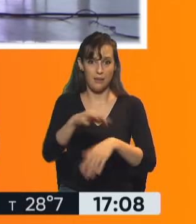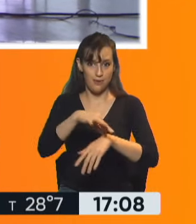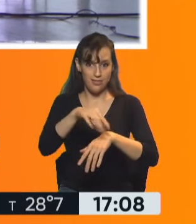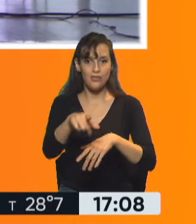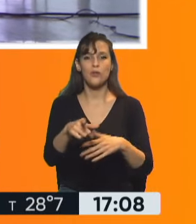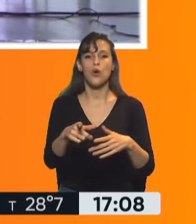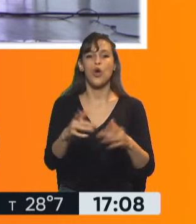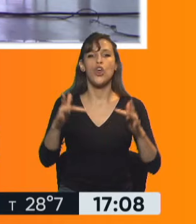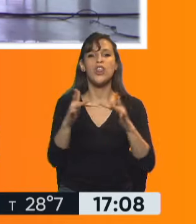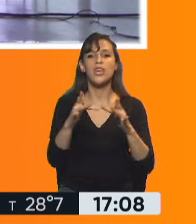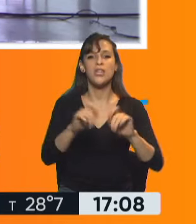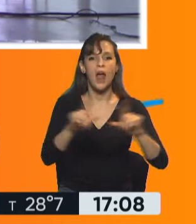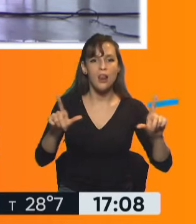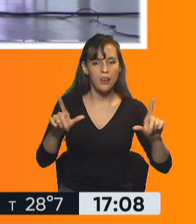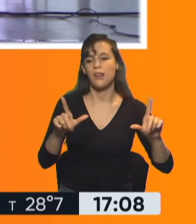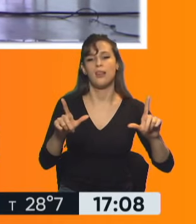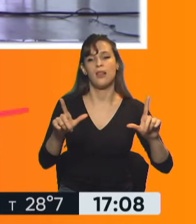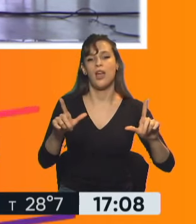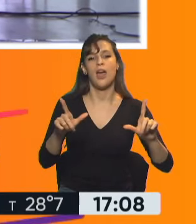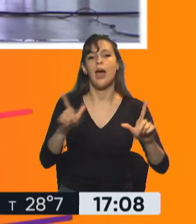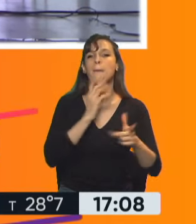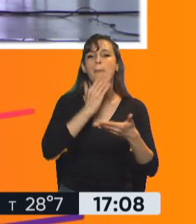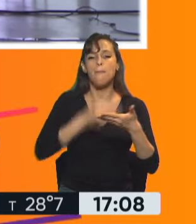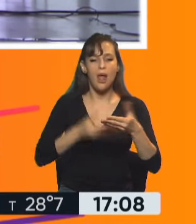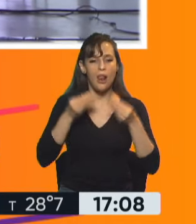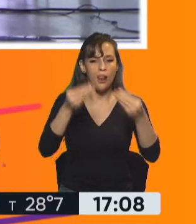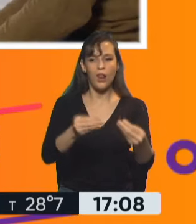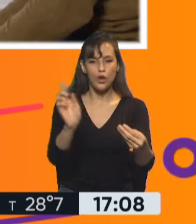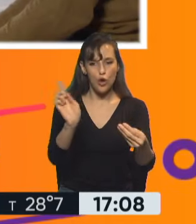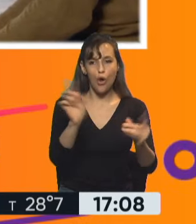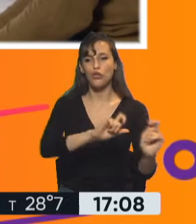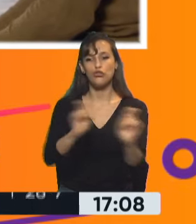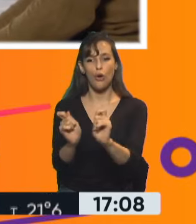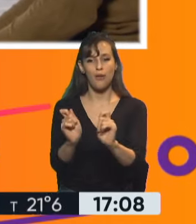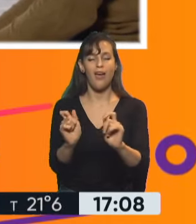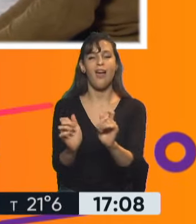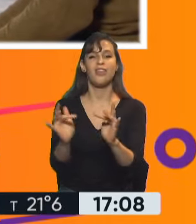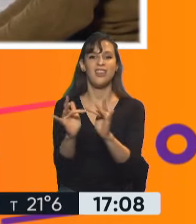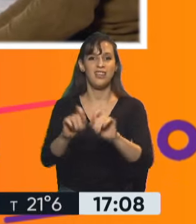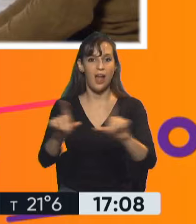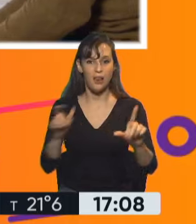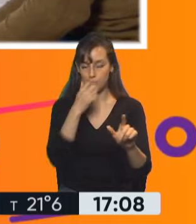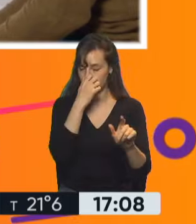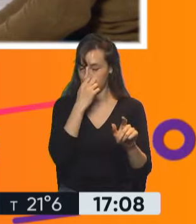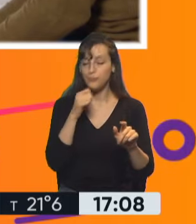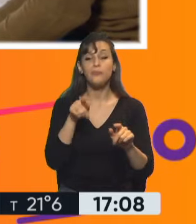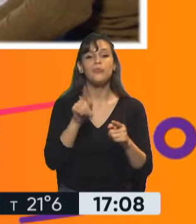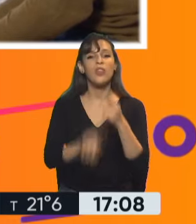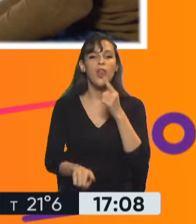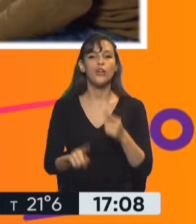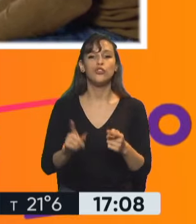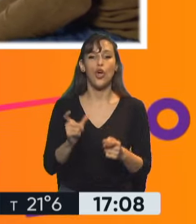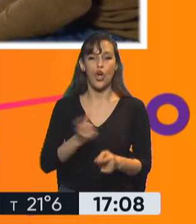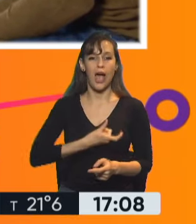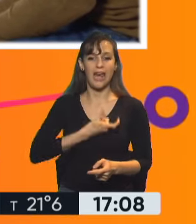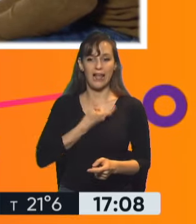sea la receta más de papel, pero bueno, pero después una vez que la aprovechás y que la sabes usar, vos sabés que vas a la farmacia con tu carnet nada más y de repente